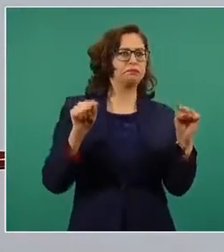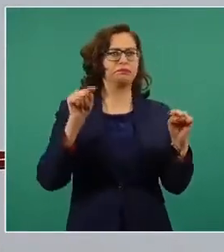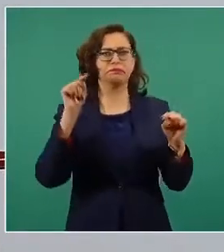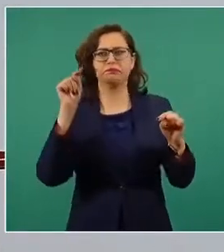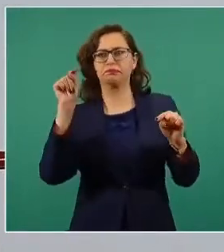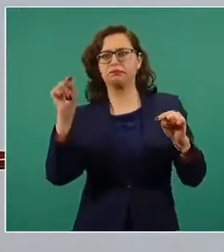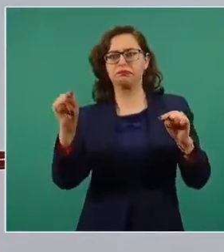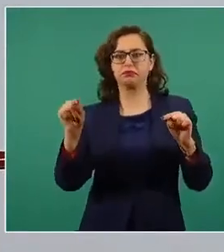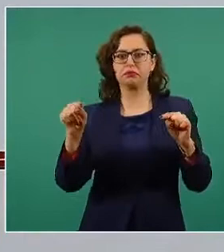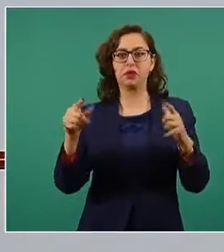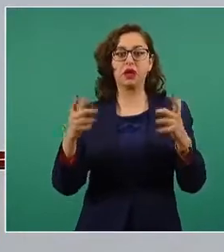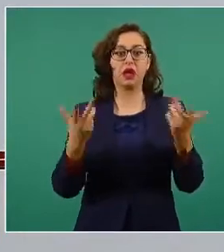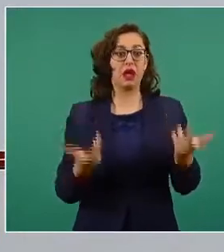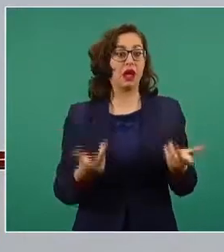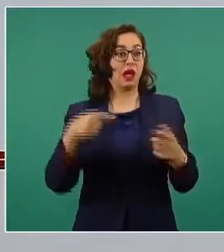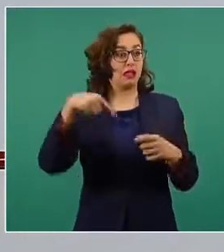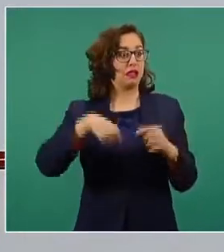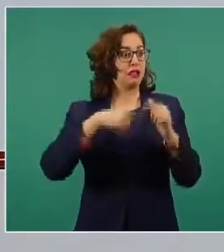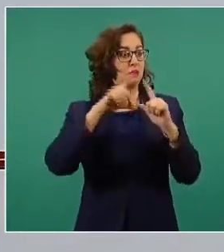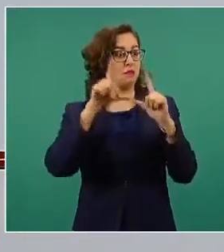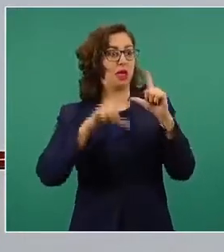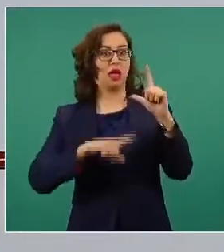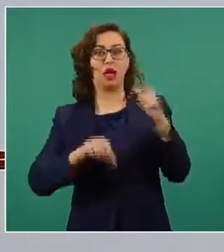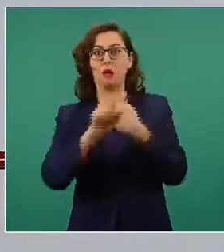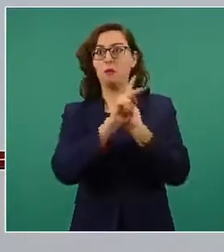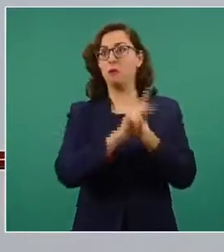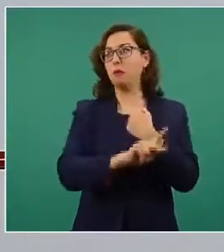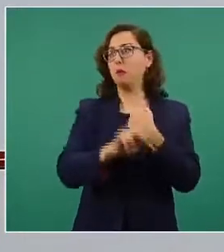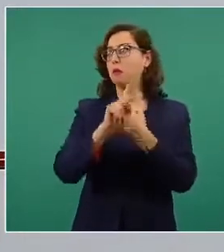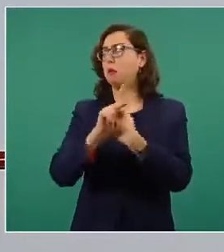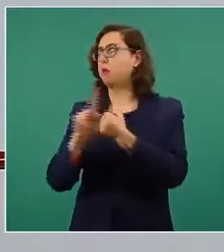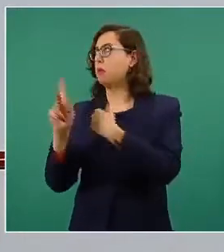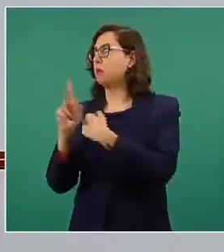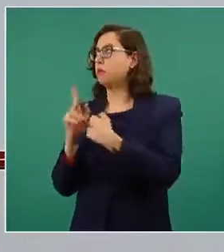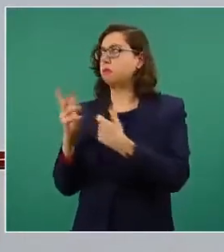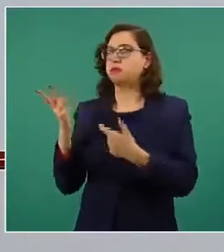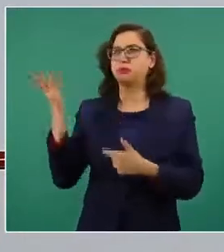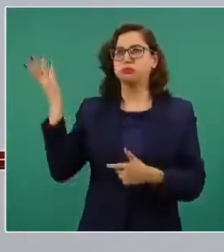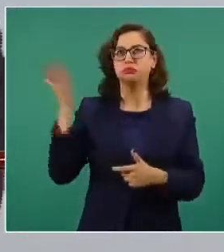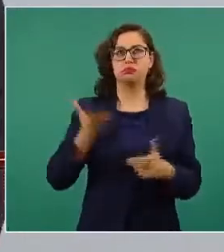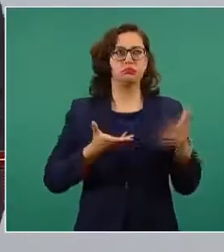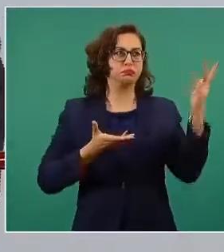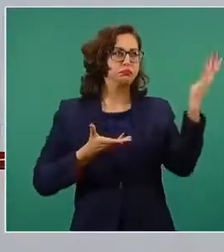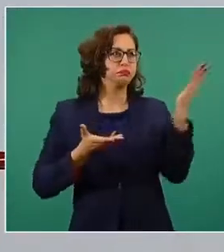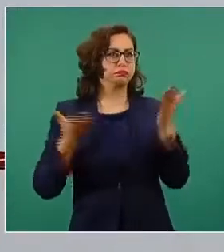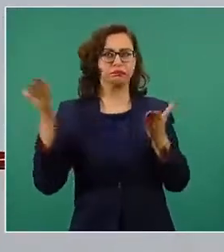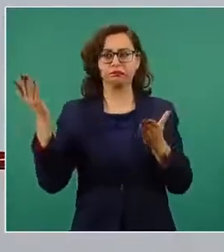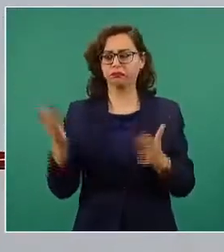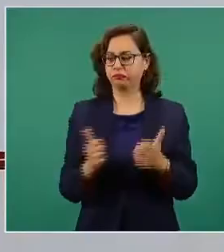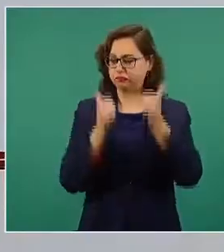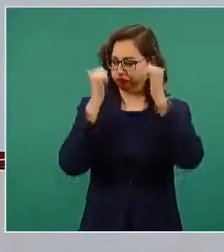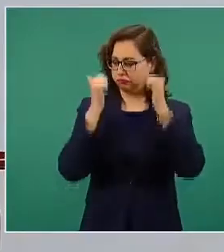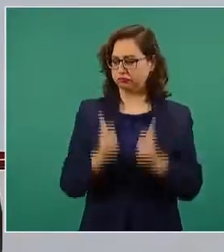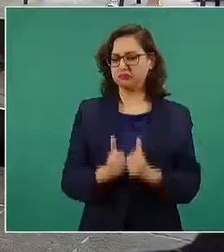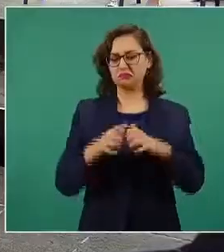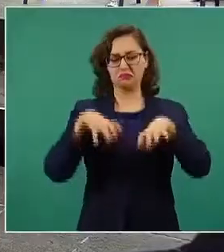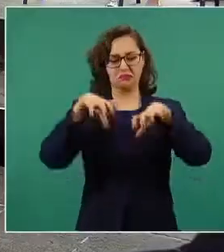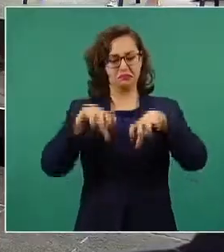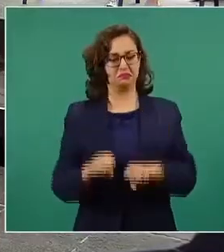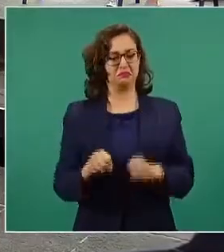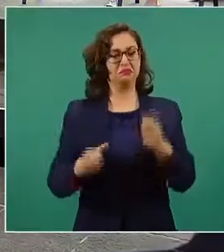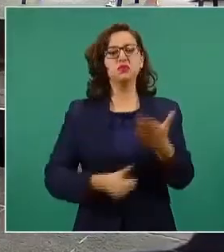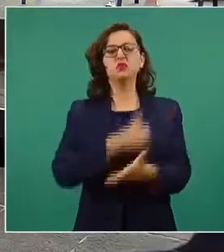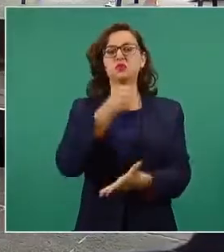millones hemos llegado y nos hemos arraigado en esta ciudad hospitalaria y